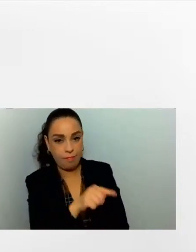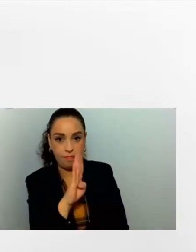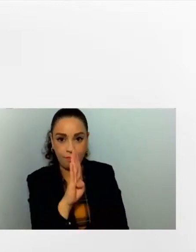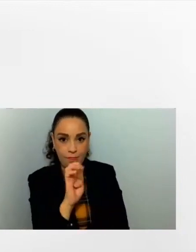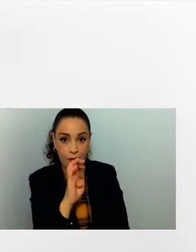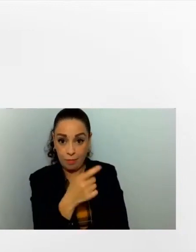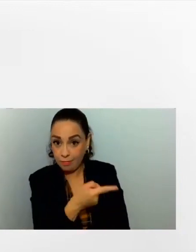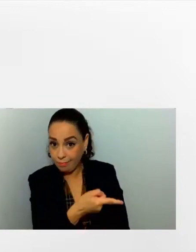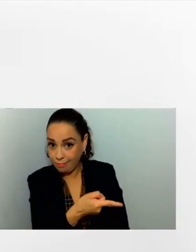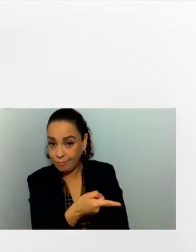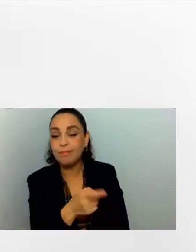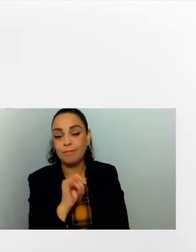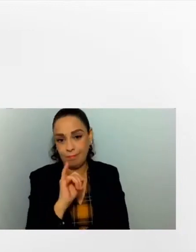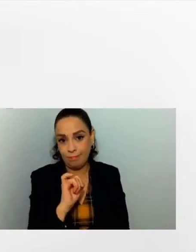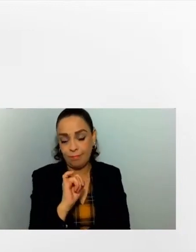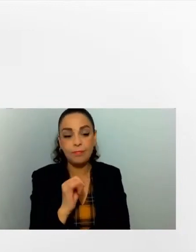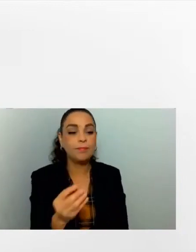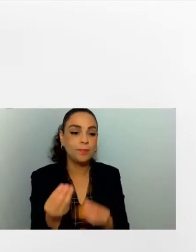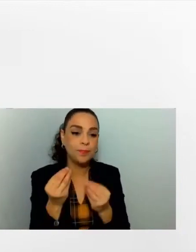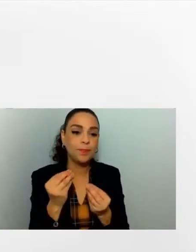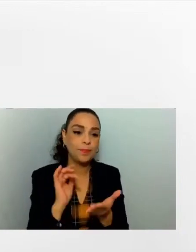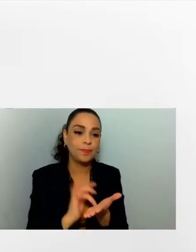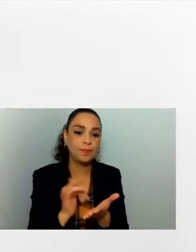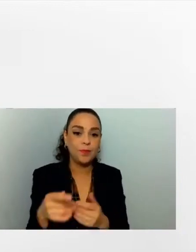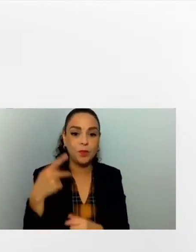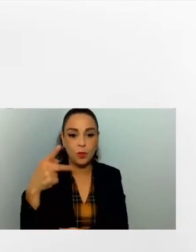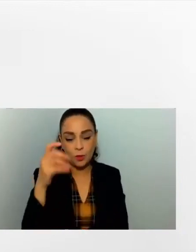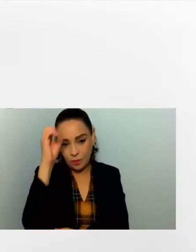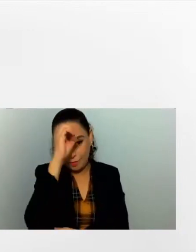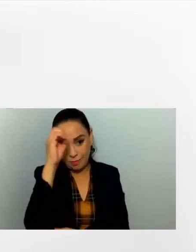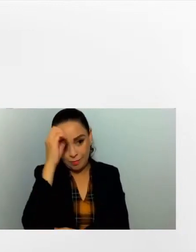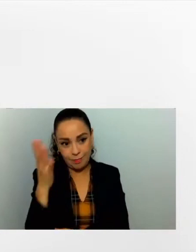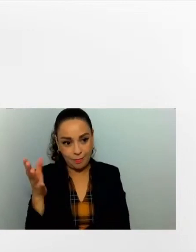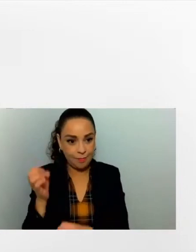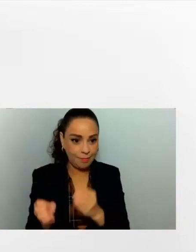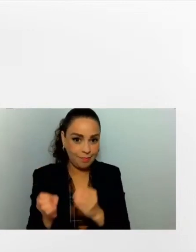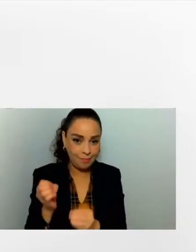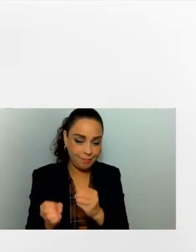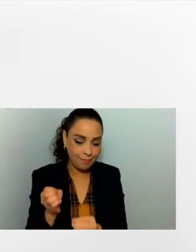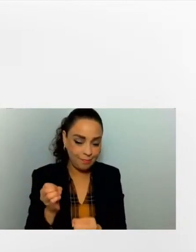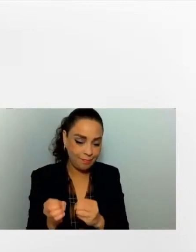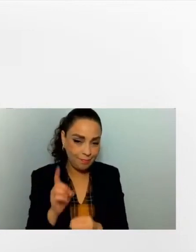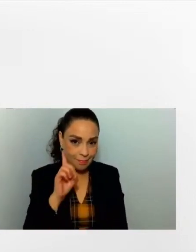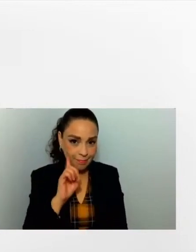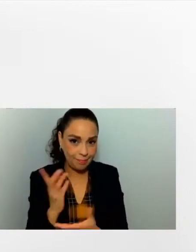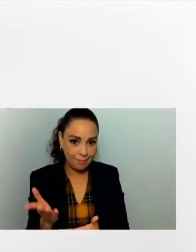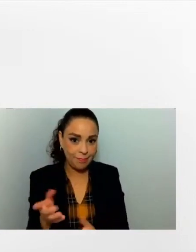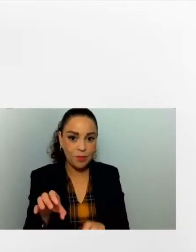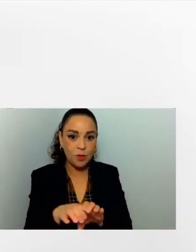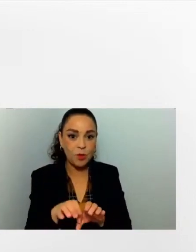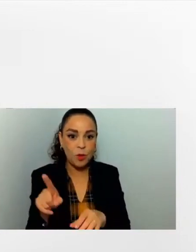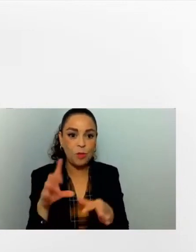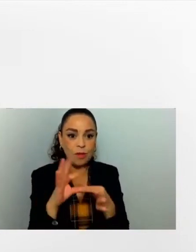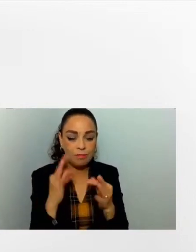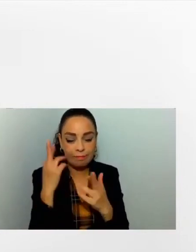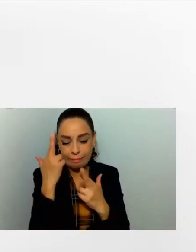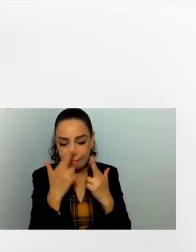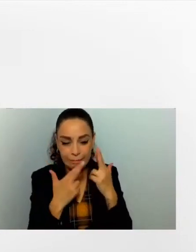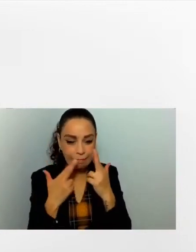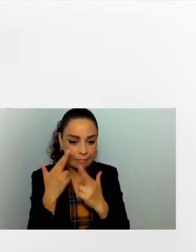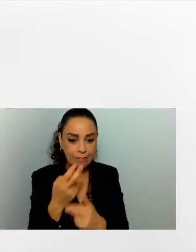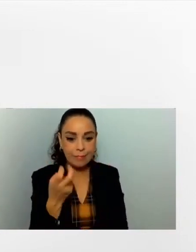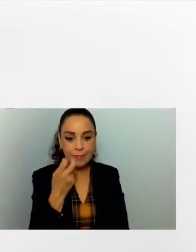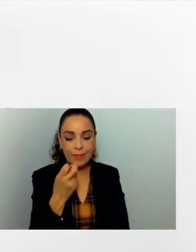Y pues le agradezco mucho sus comentarios y su forma de cómo analizó el cuaderno.